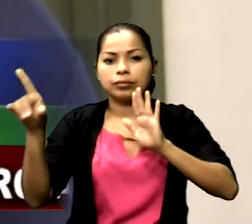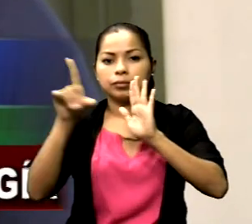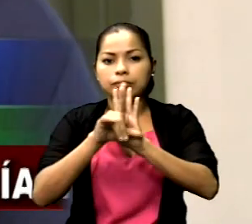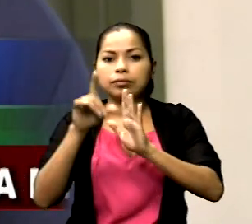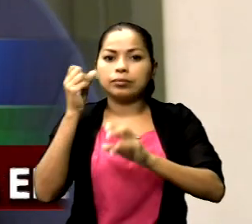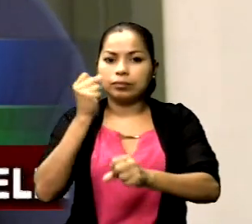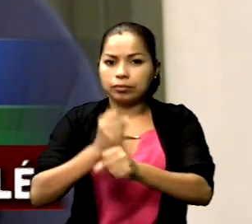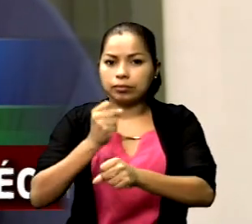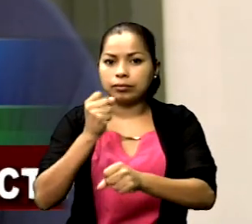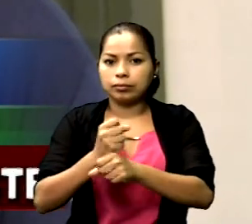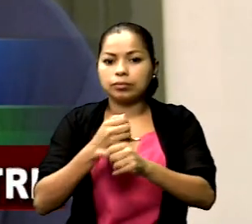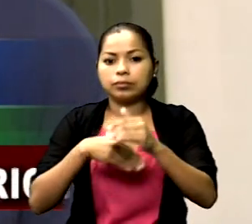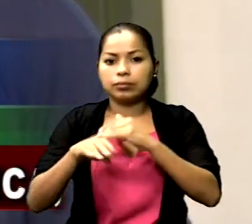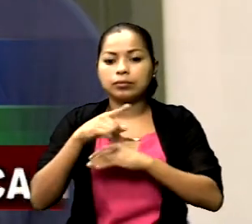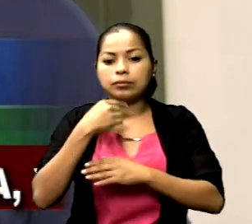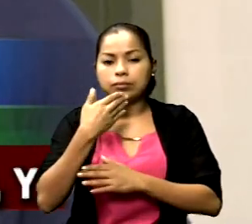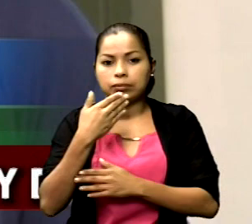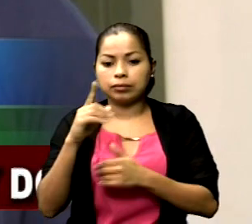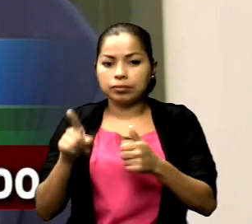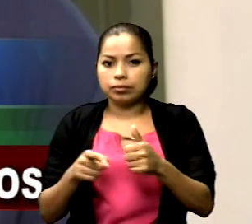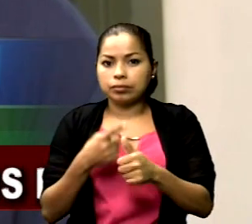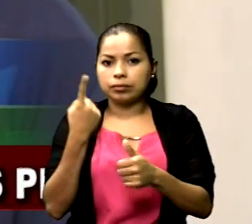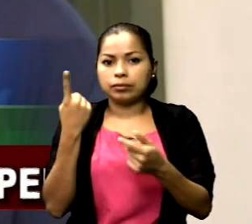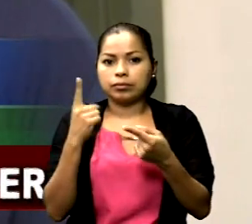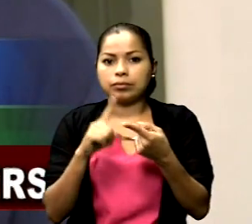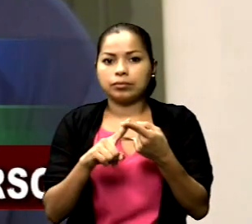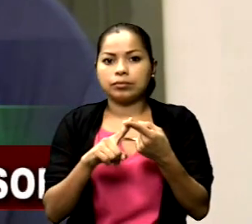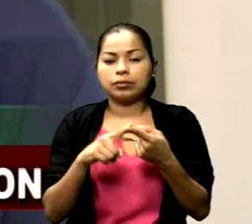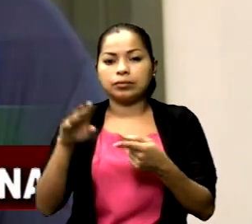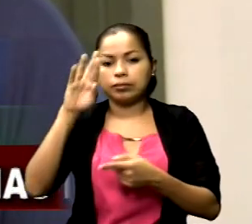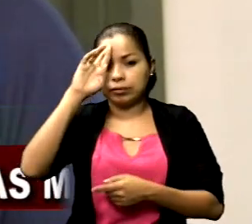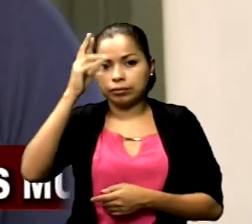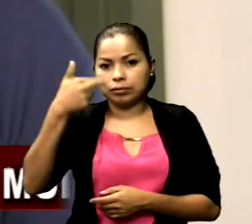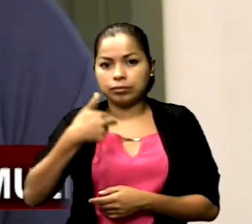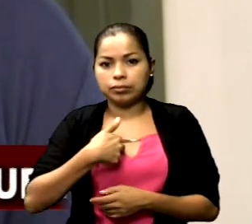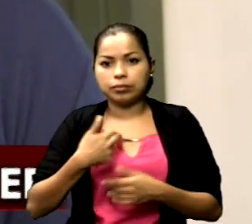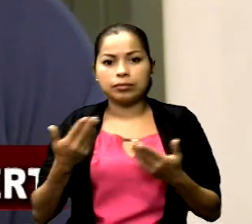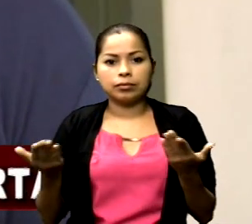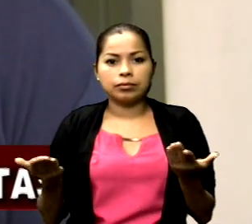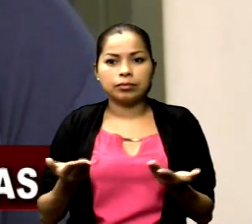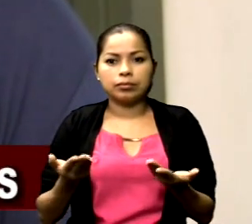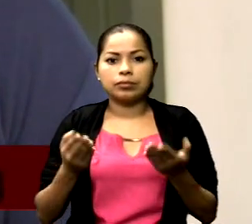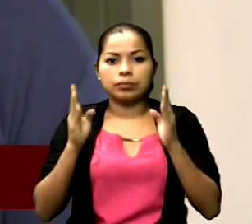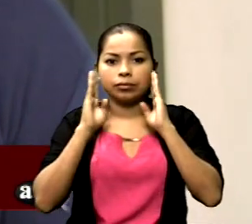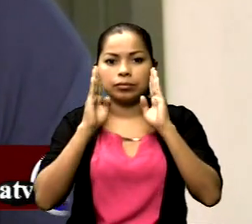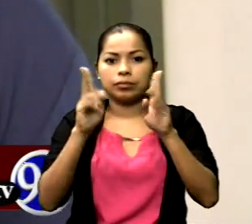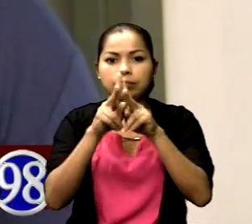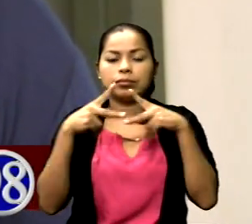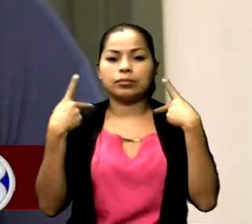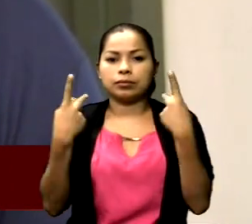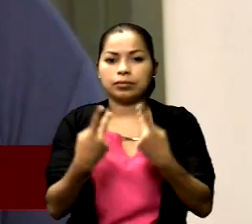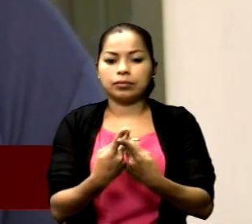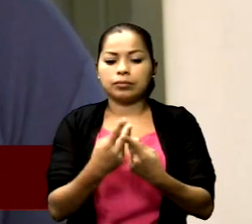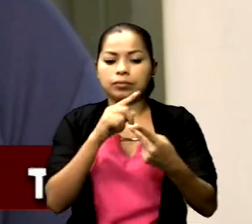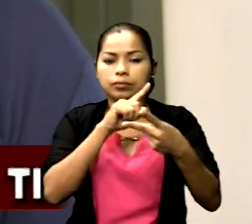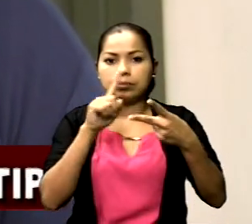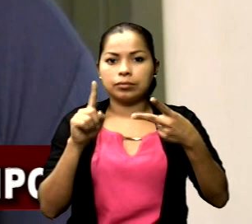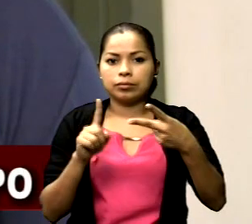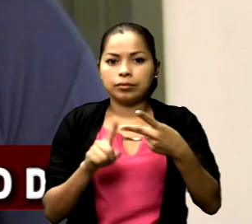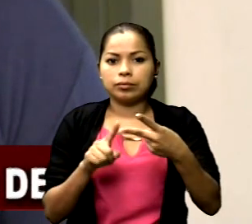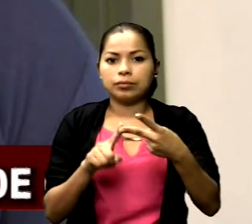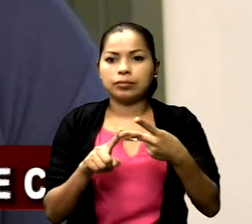trabajo más coherente, primero con nuestro compromiso como servidores del pueblo, y en segundo